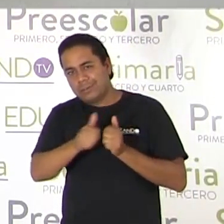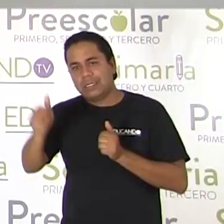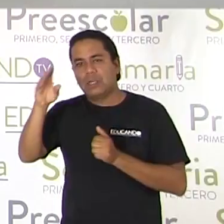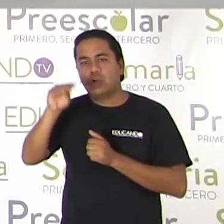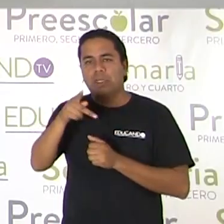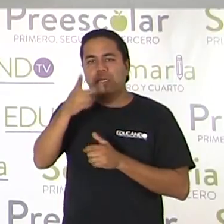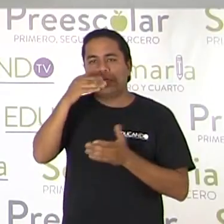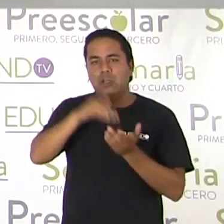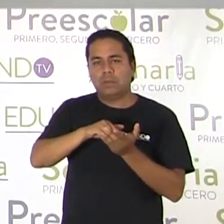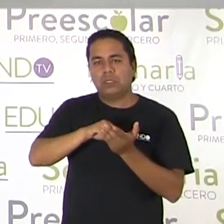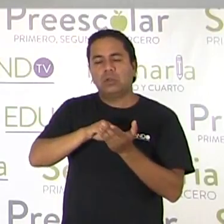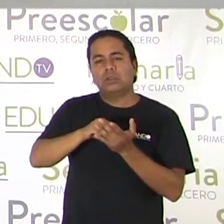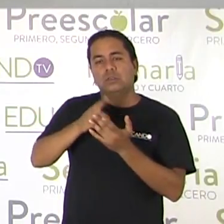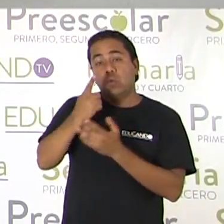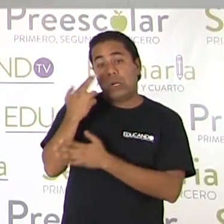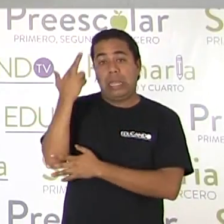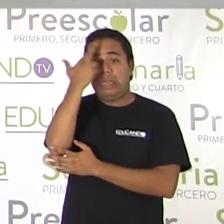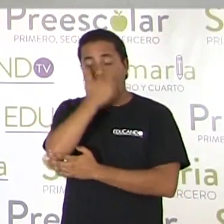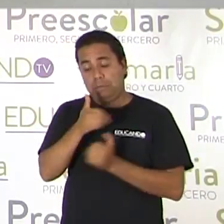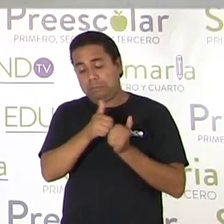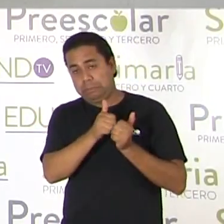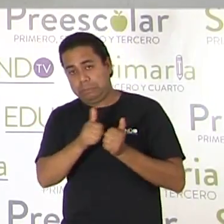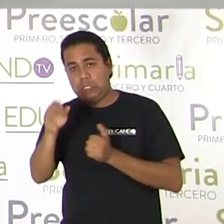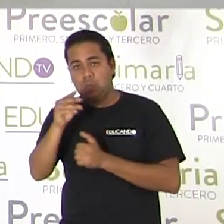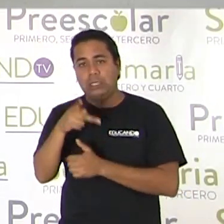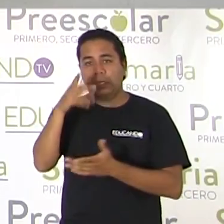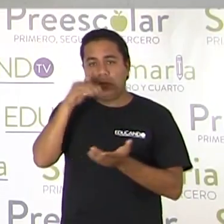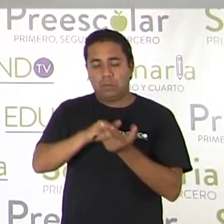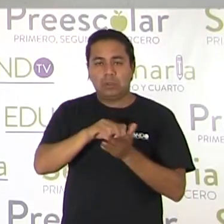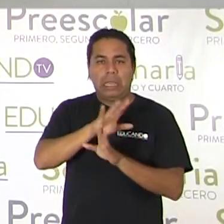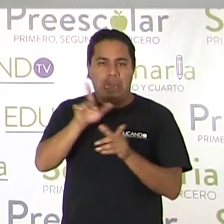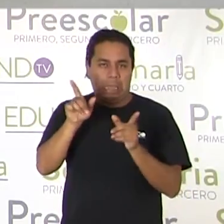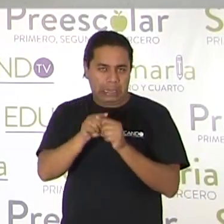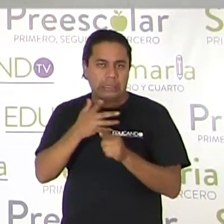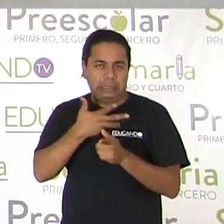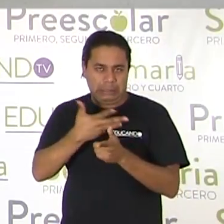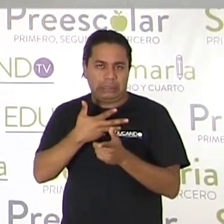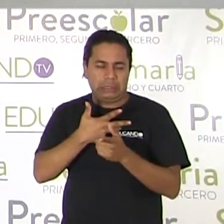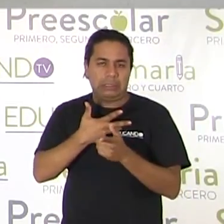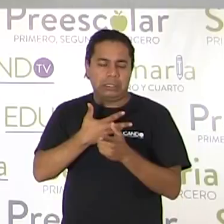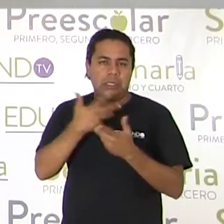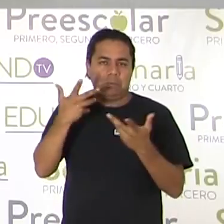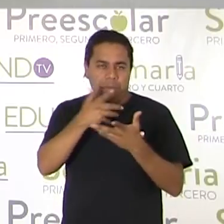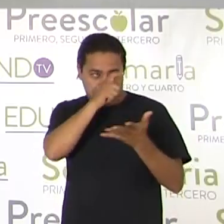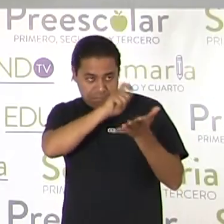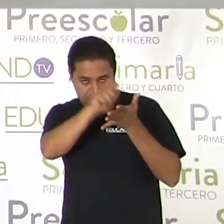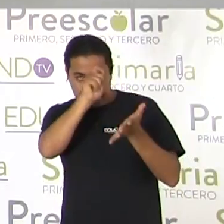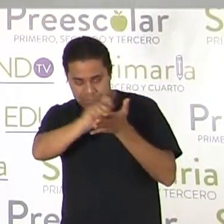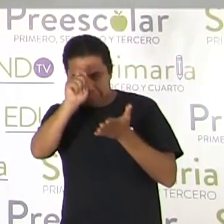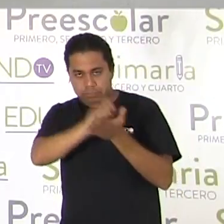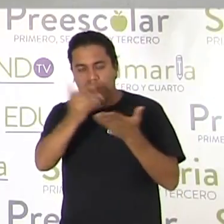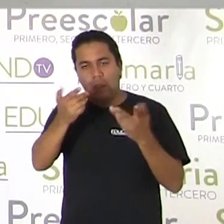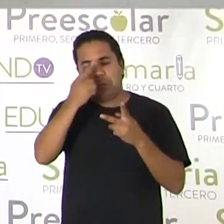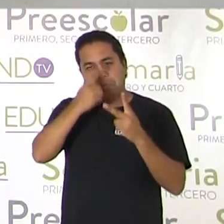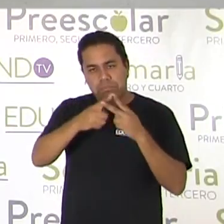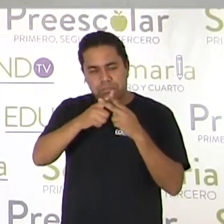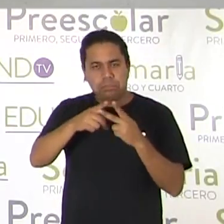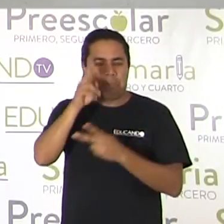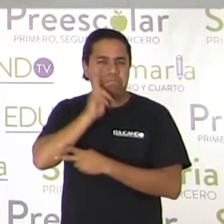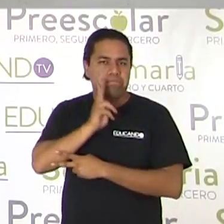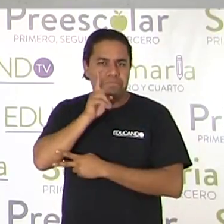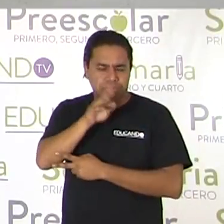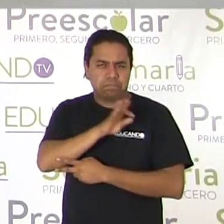hora. Una vez que hemos ya hecho que hemos planteado el algoritmo, vamos a desarrollarlo y haciendo las cuentas las